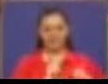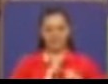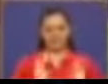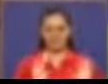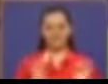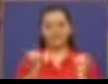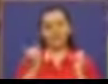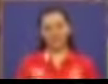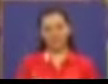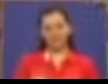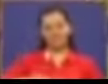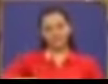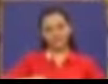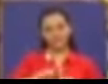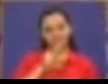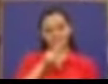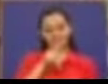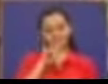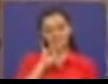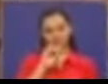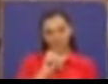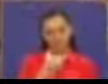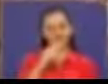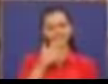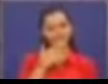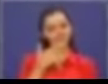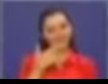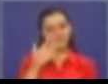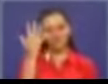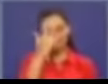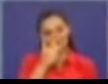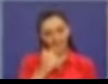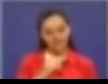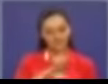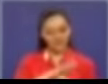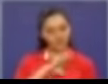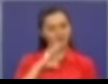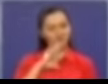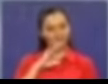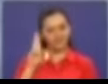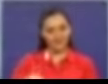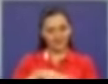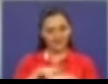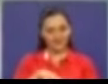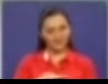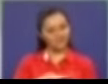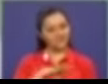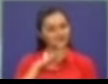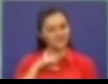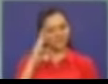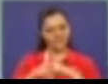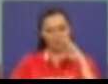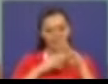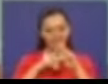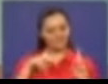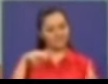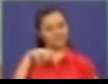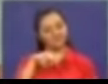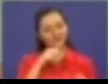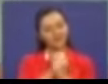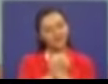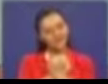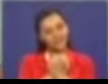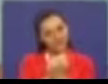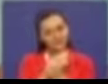chonta, corazón de la Amazonía ecuatoriana, orgullo nacional y mundial, un inmenso abrazo a todas y todos